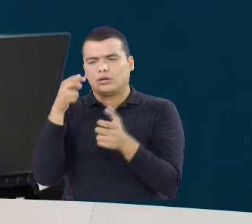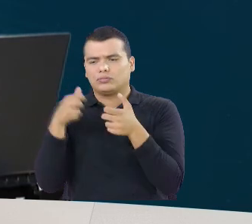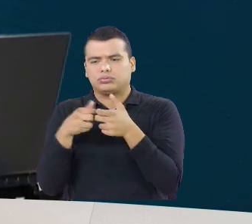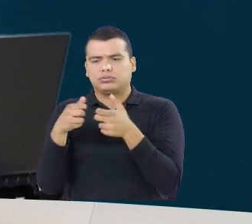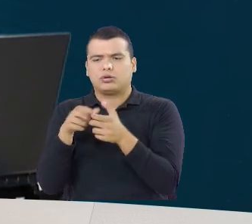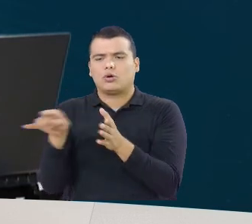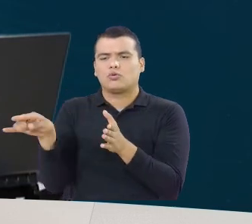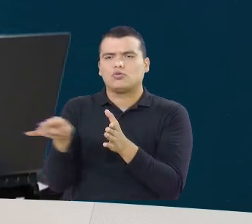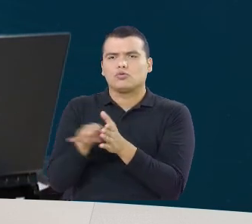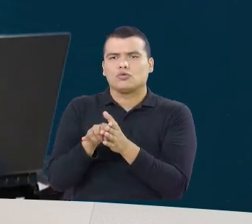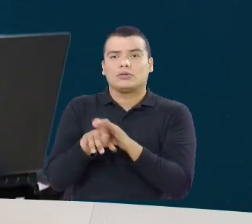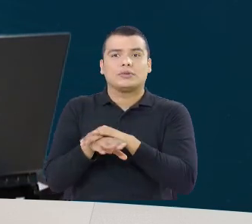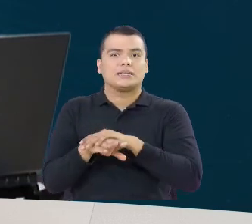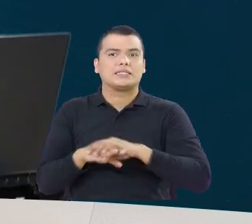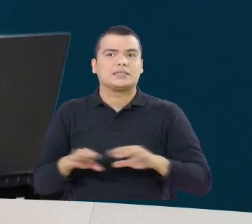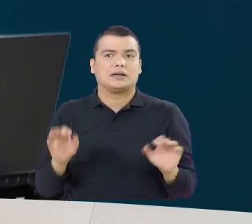Entonces,